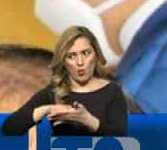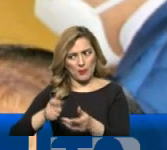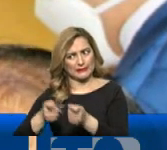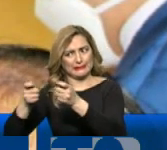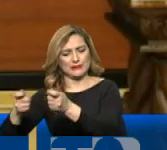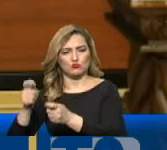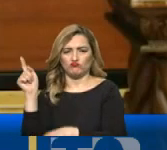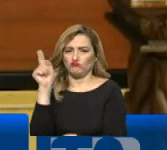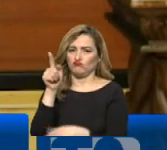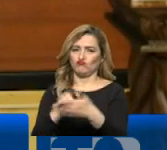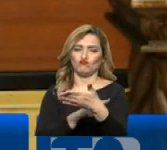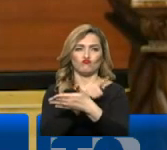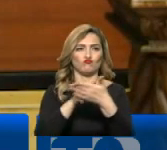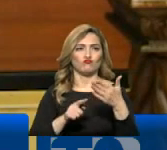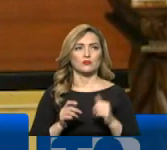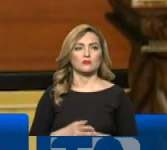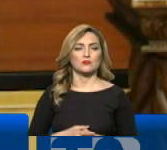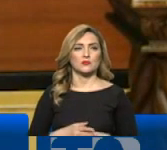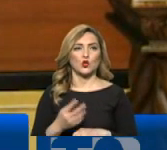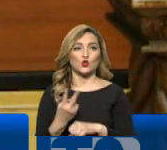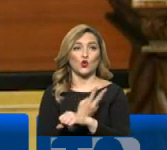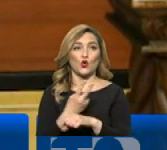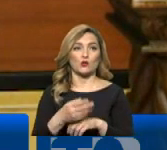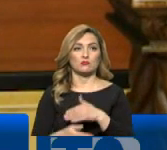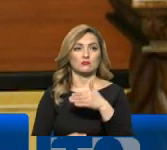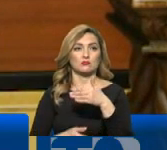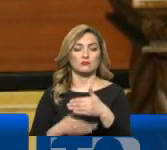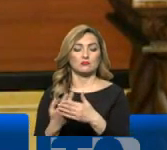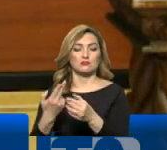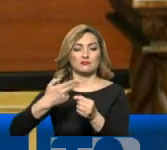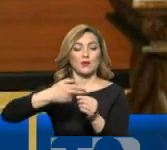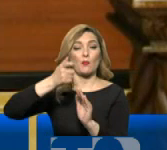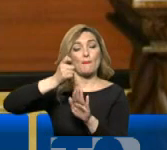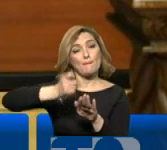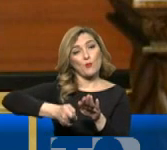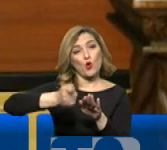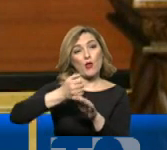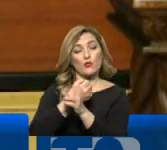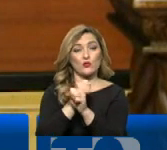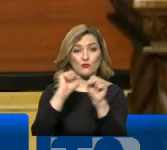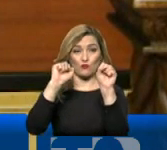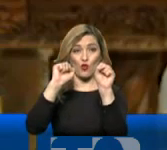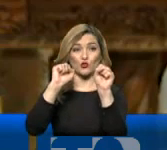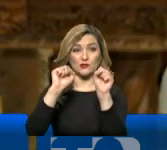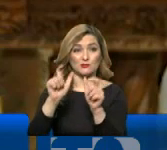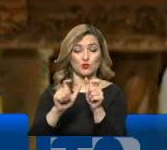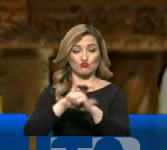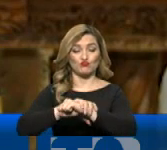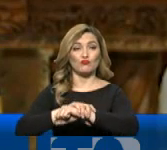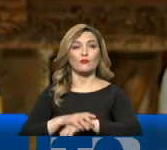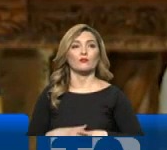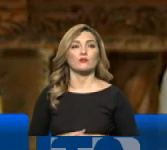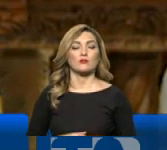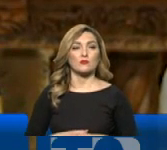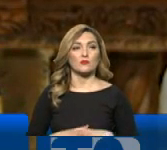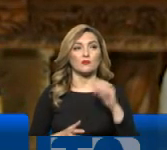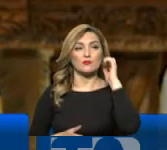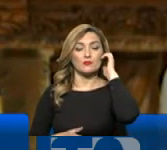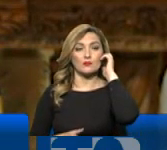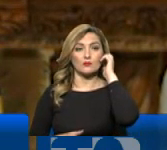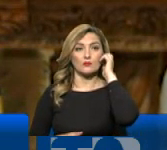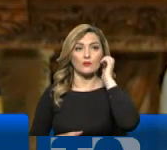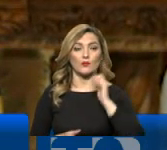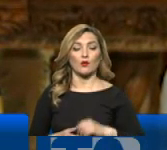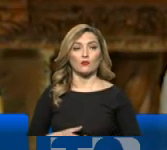de audiencia de formulación de cargos. De este momento han comenzado ya a intervenir los abogados defensores de quienes están en este, en